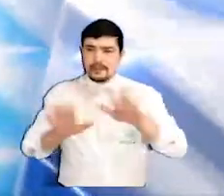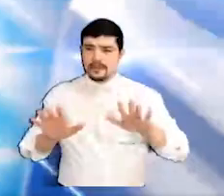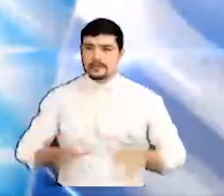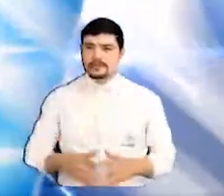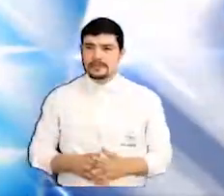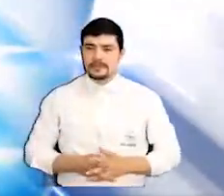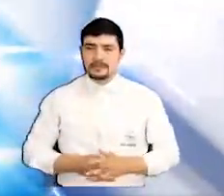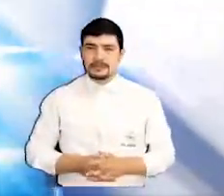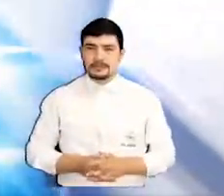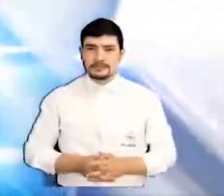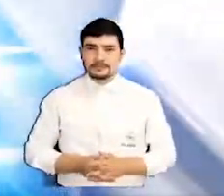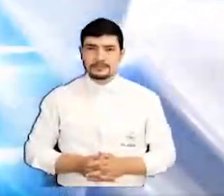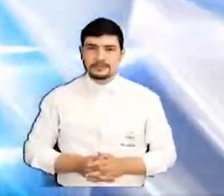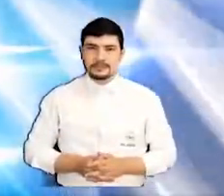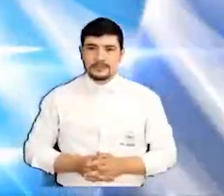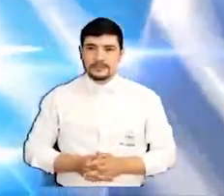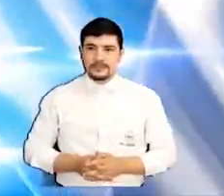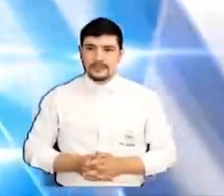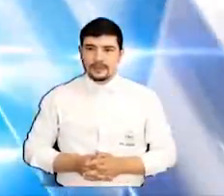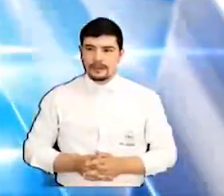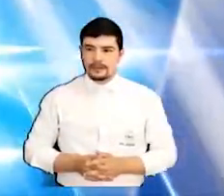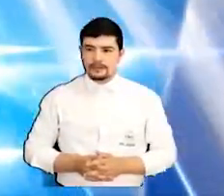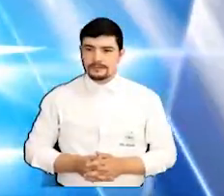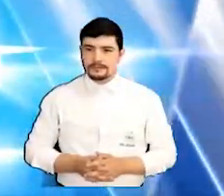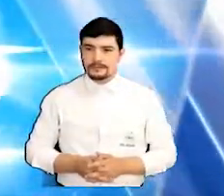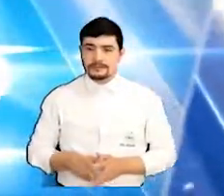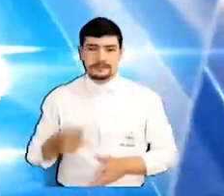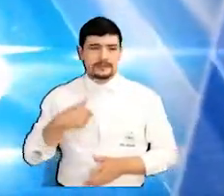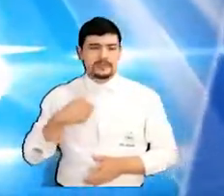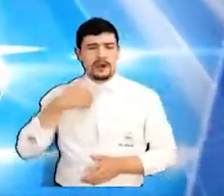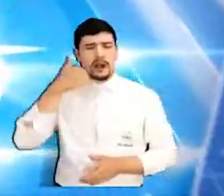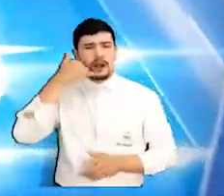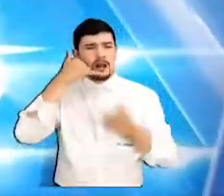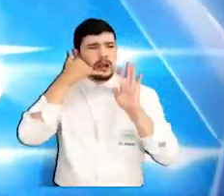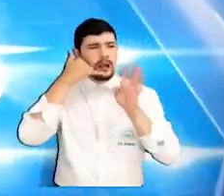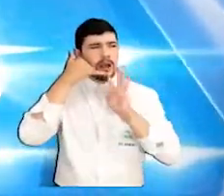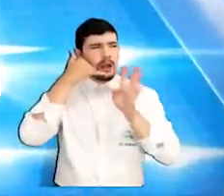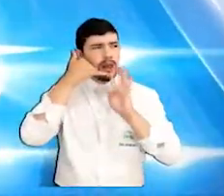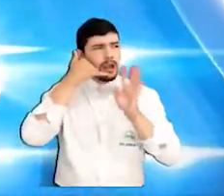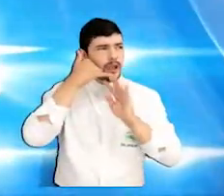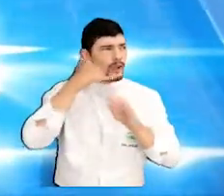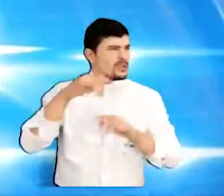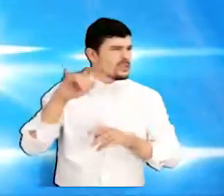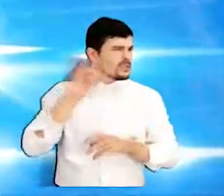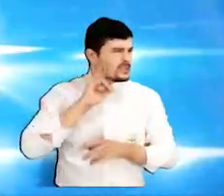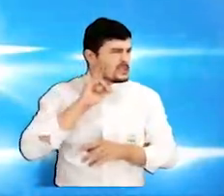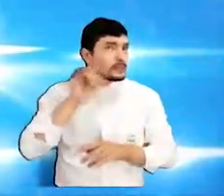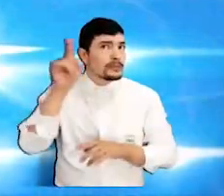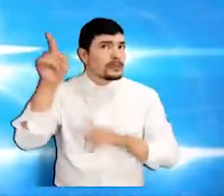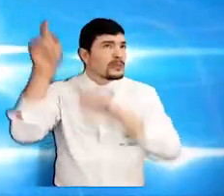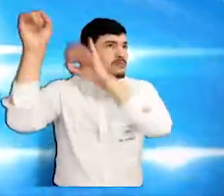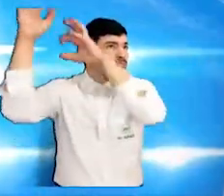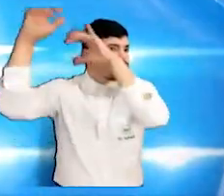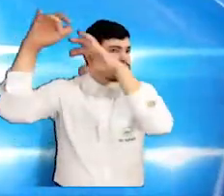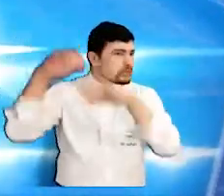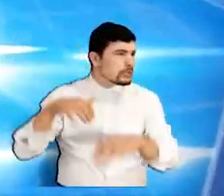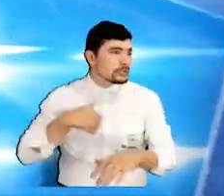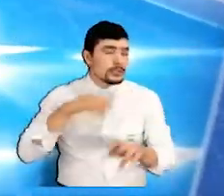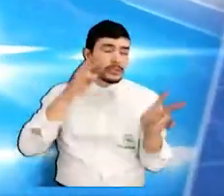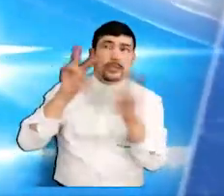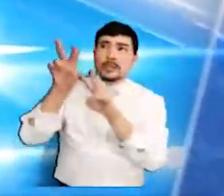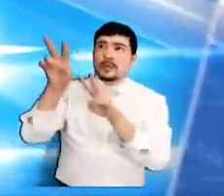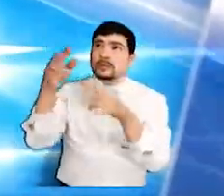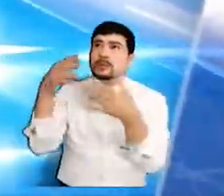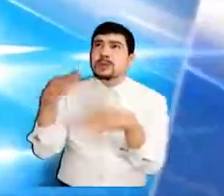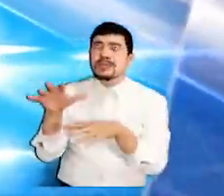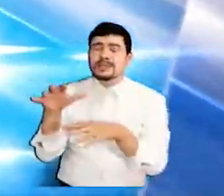Mire, eso quedó encima de la carretera. Esa casa quedó encima de la carretera. Mire. Está encima de